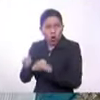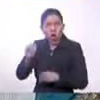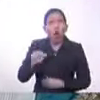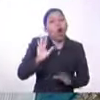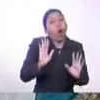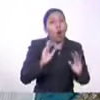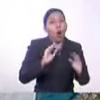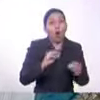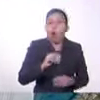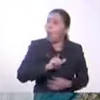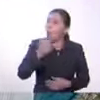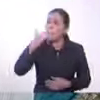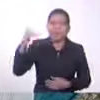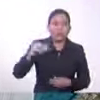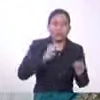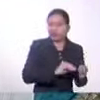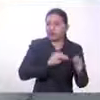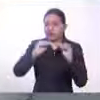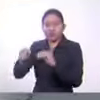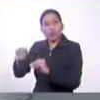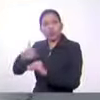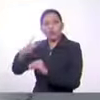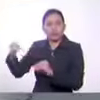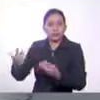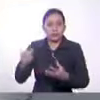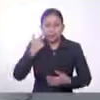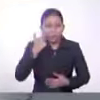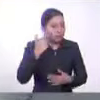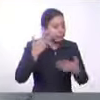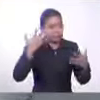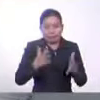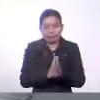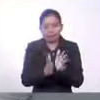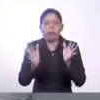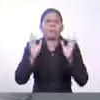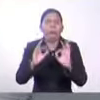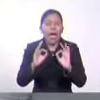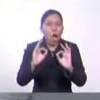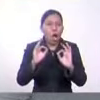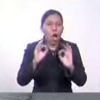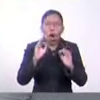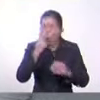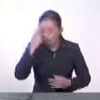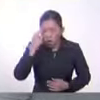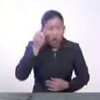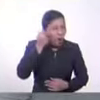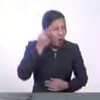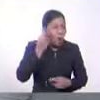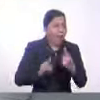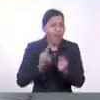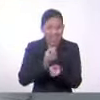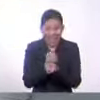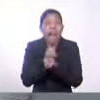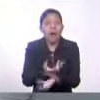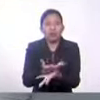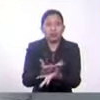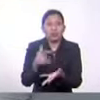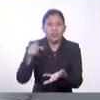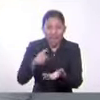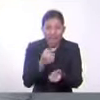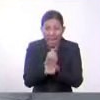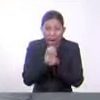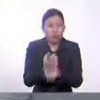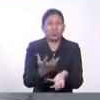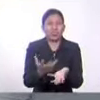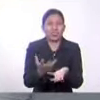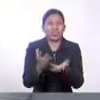las causas son muy diversas, pero ¿qué te parece si lo mejor para poder comprender las causas, ¿verdad?, que dan pie a